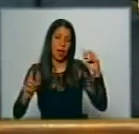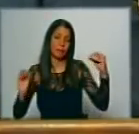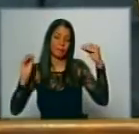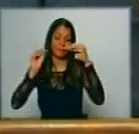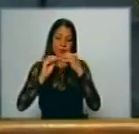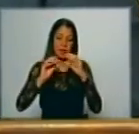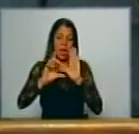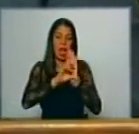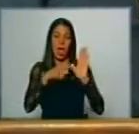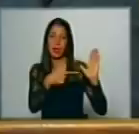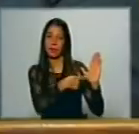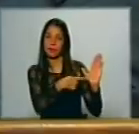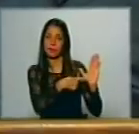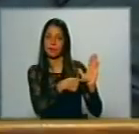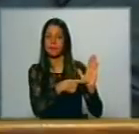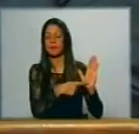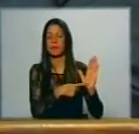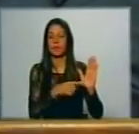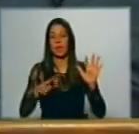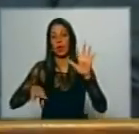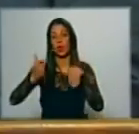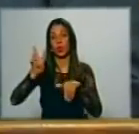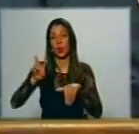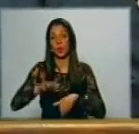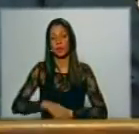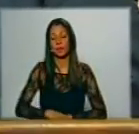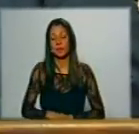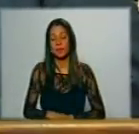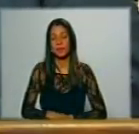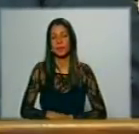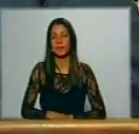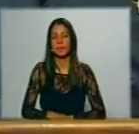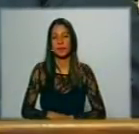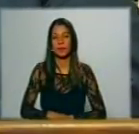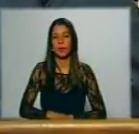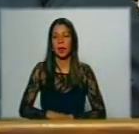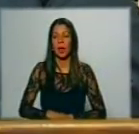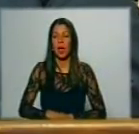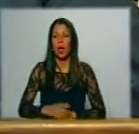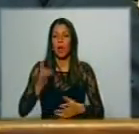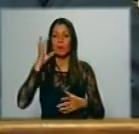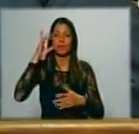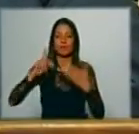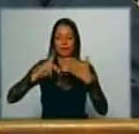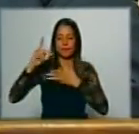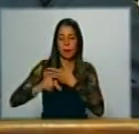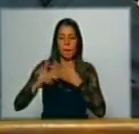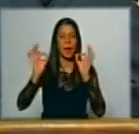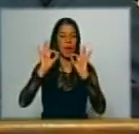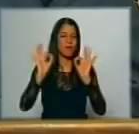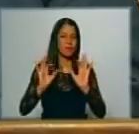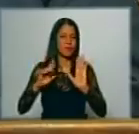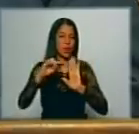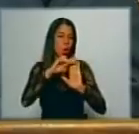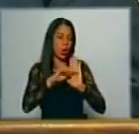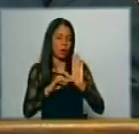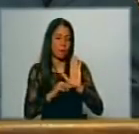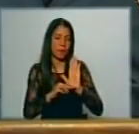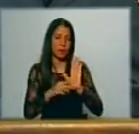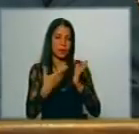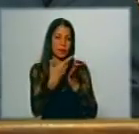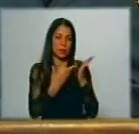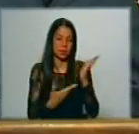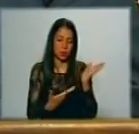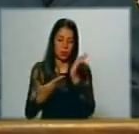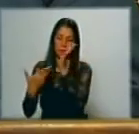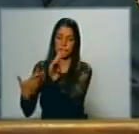ley constitucional. 12. Dictar las regulaciones y normativas atribuidas a la